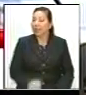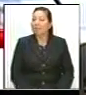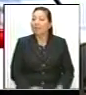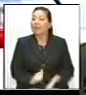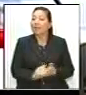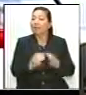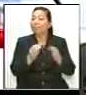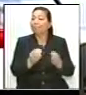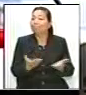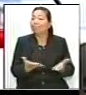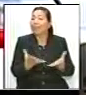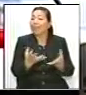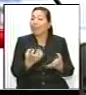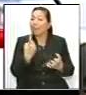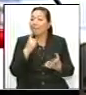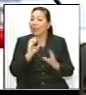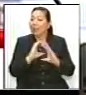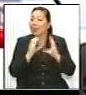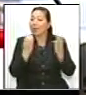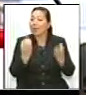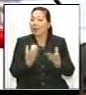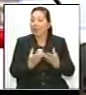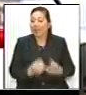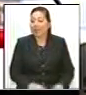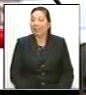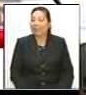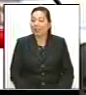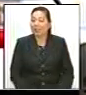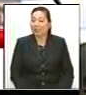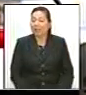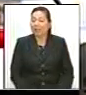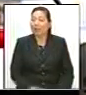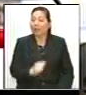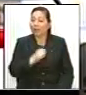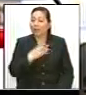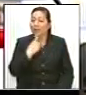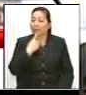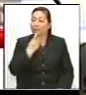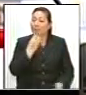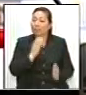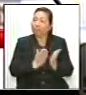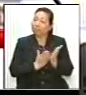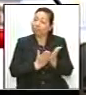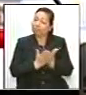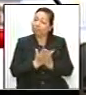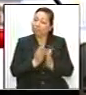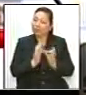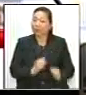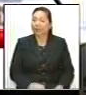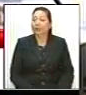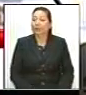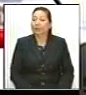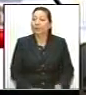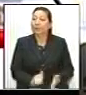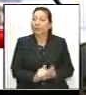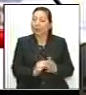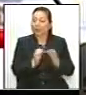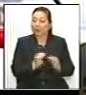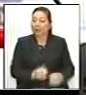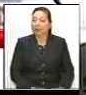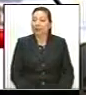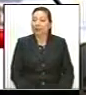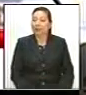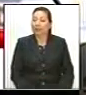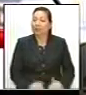que realmente queremos para el Congreso. Yo quiero seguir por una línea recta. Y creo que definitivamente